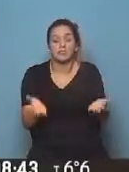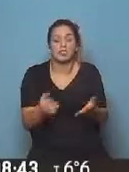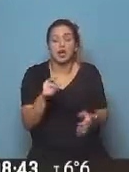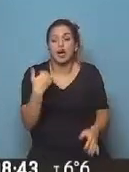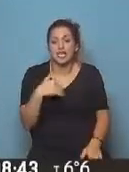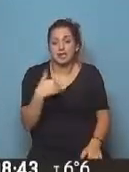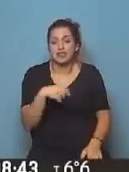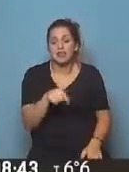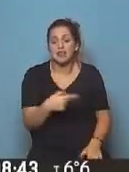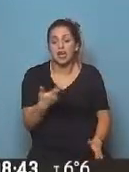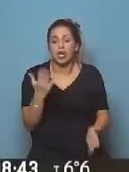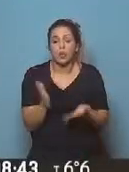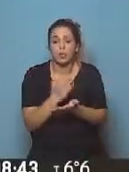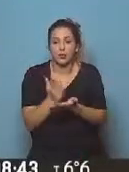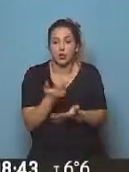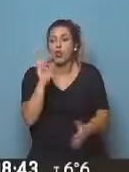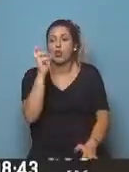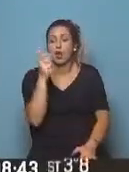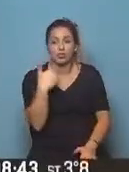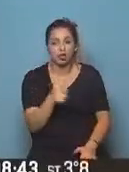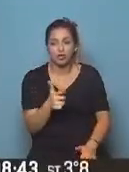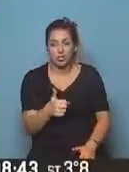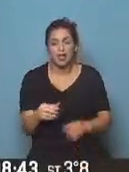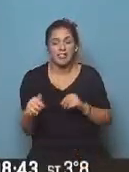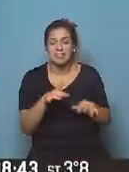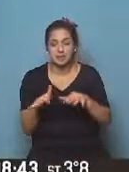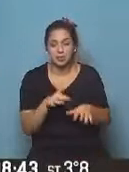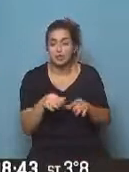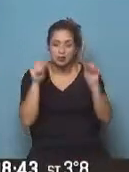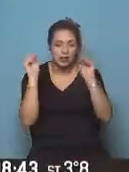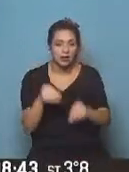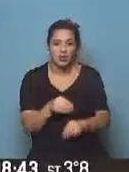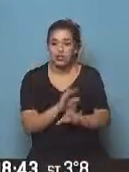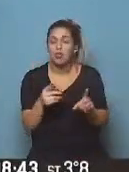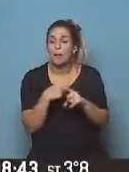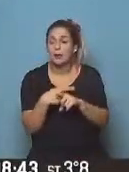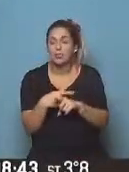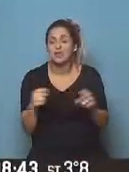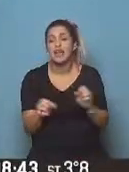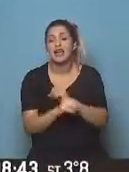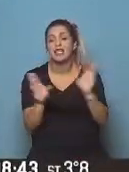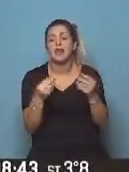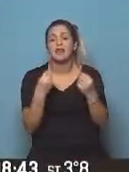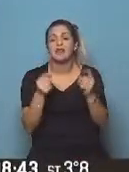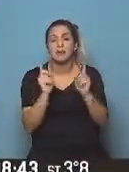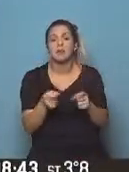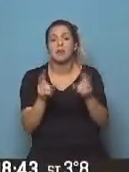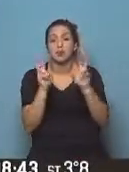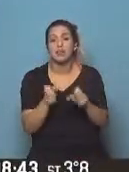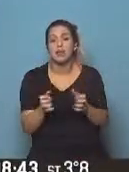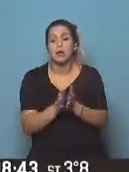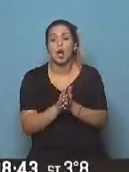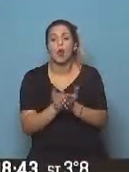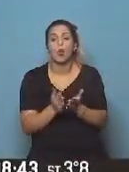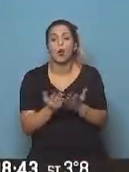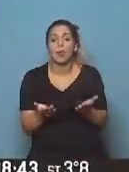una argentina que no produce dólares y que está en una situación de crisis política agravada también por el tema de los cuadernos gates que es un